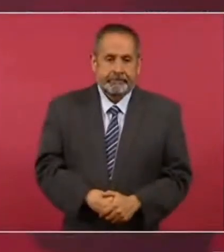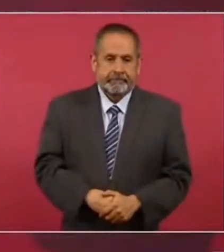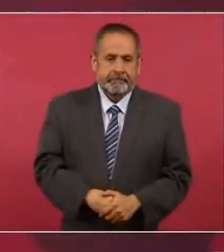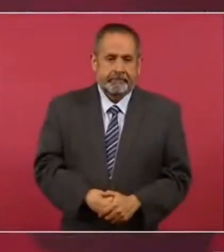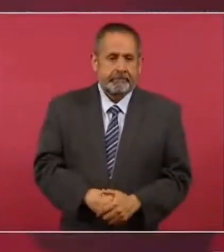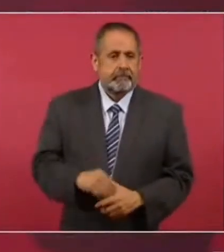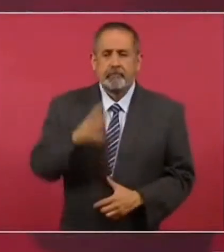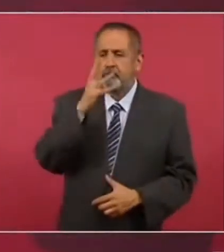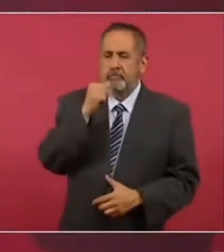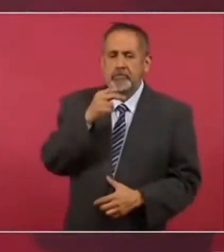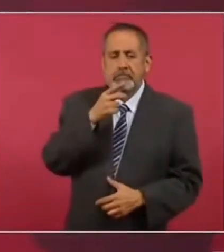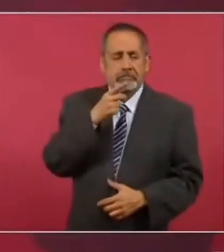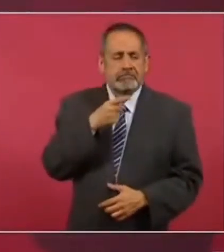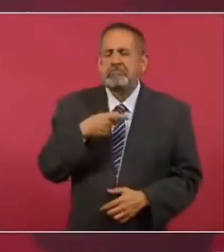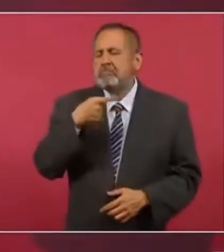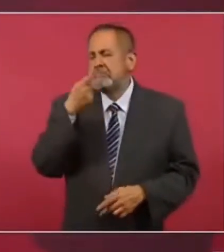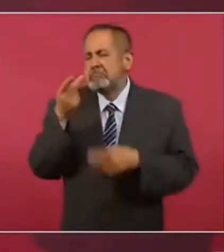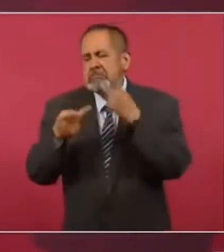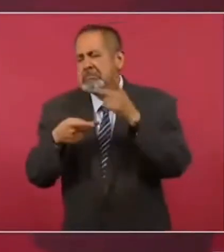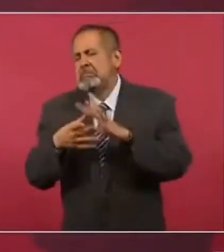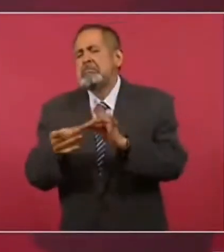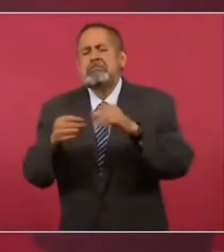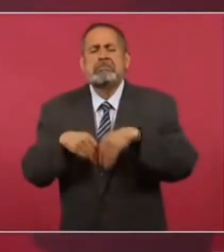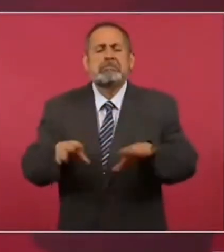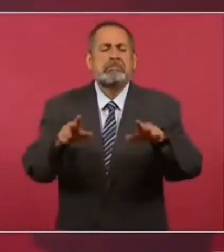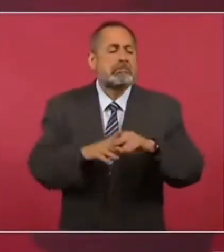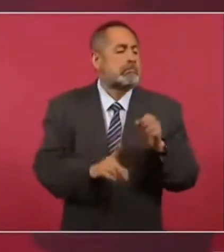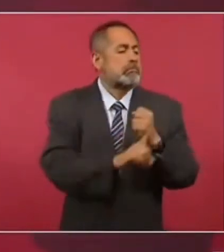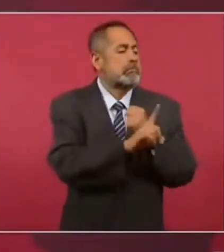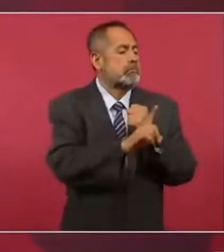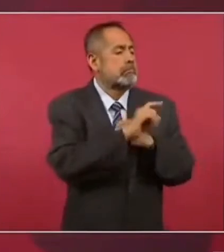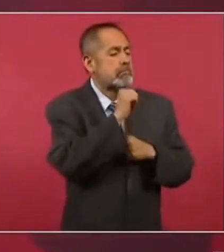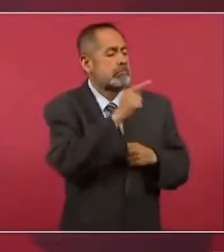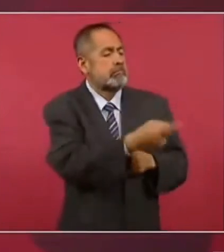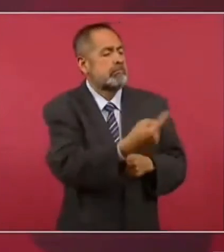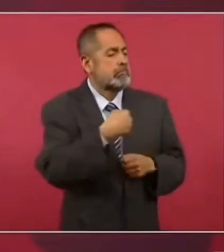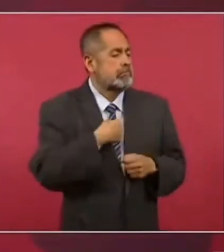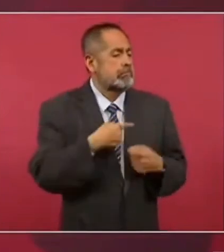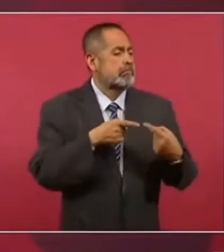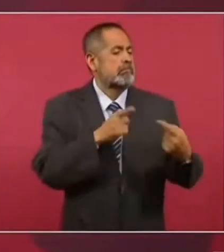No tendríamos ningún problema, ni con los medios.